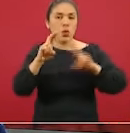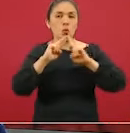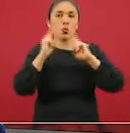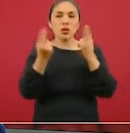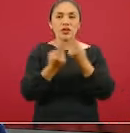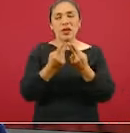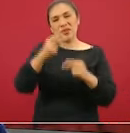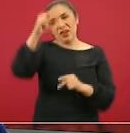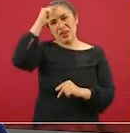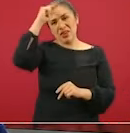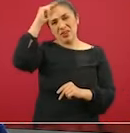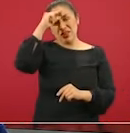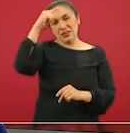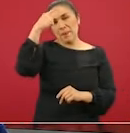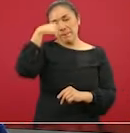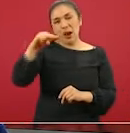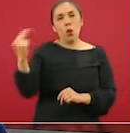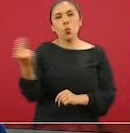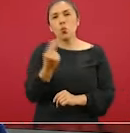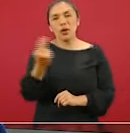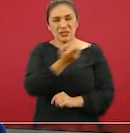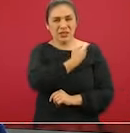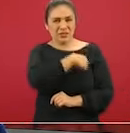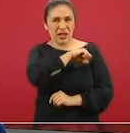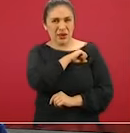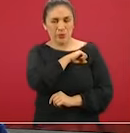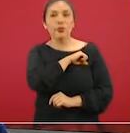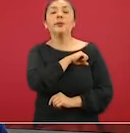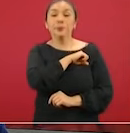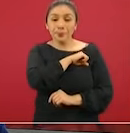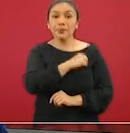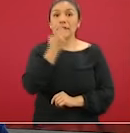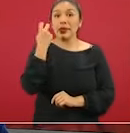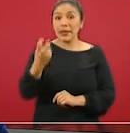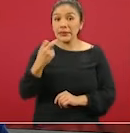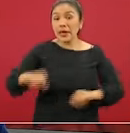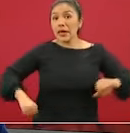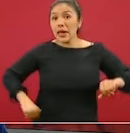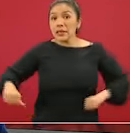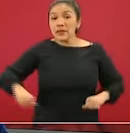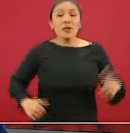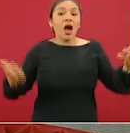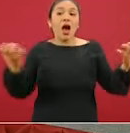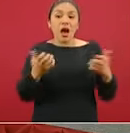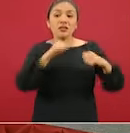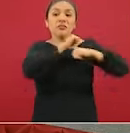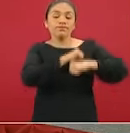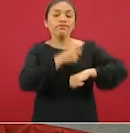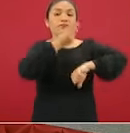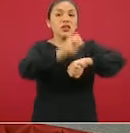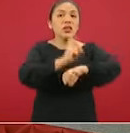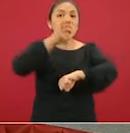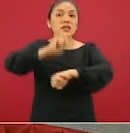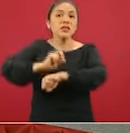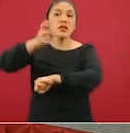unidad de inteligencia para emergencias en salud, y esta es una de las actividades que se lleva a cabo día con